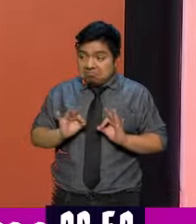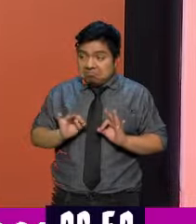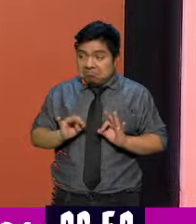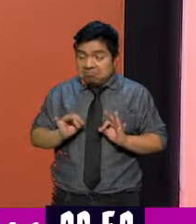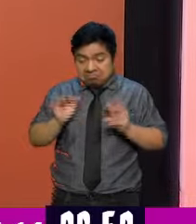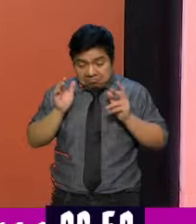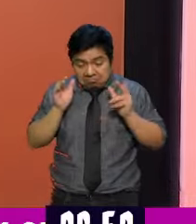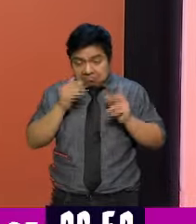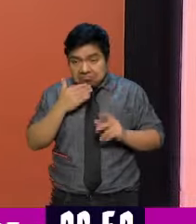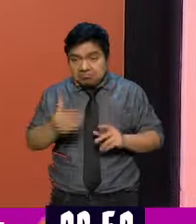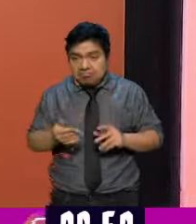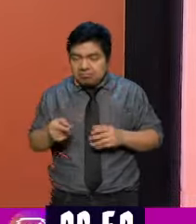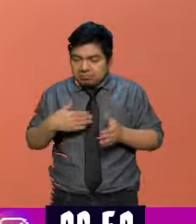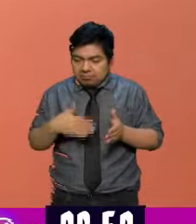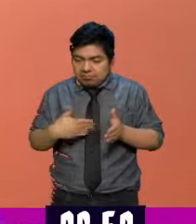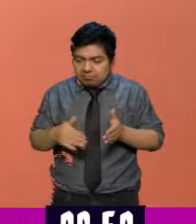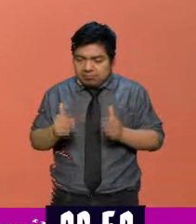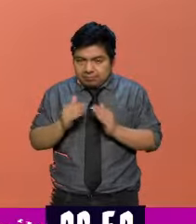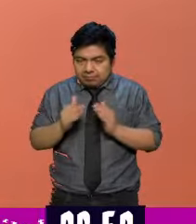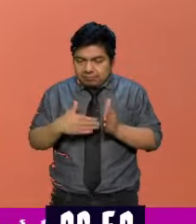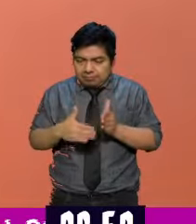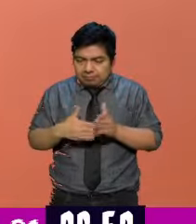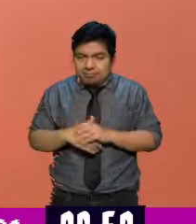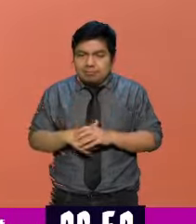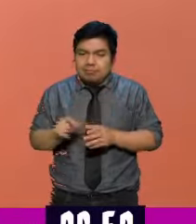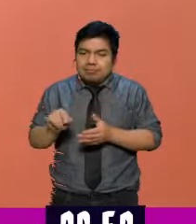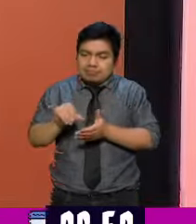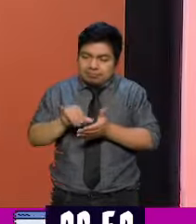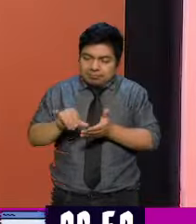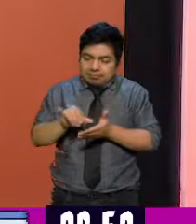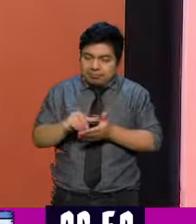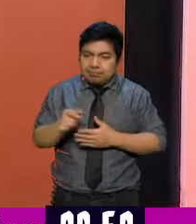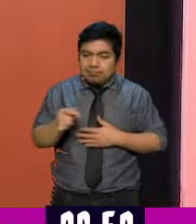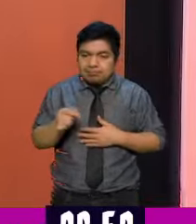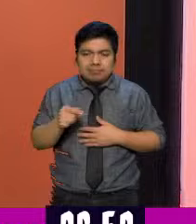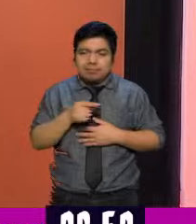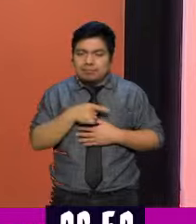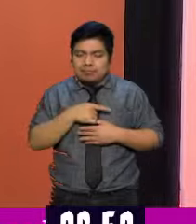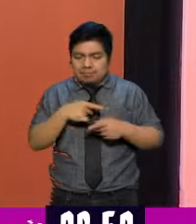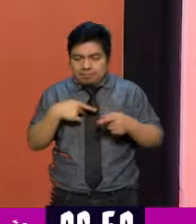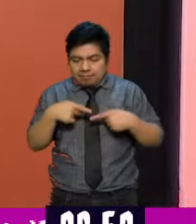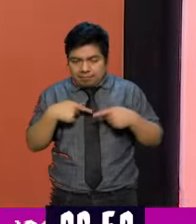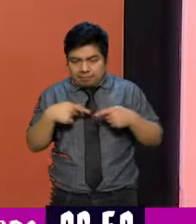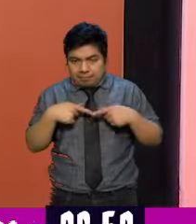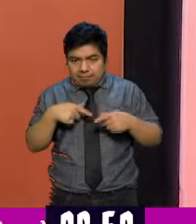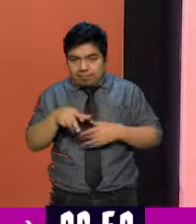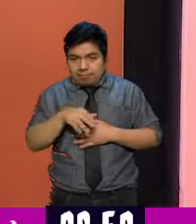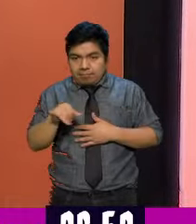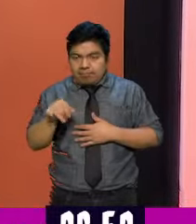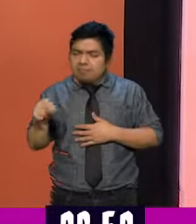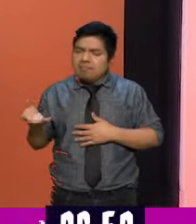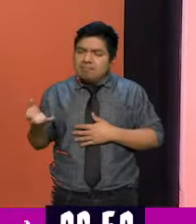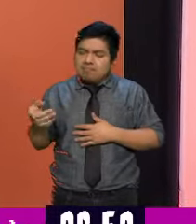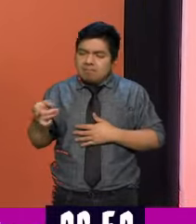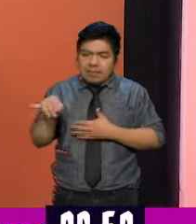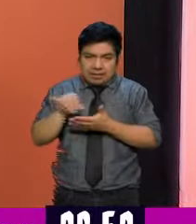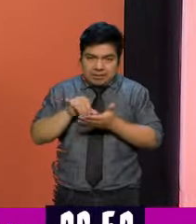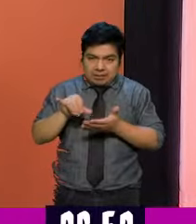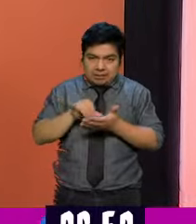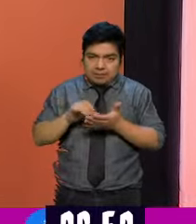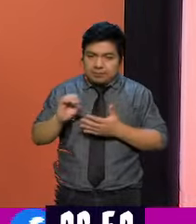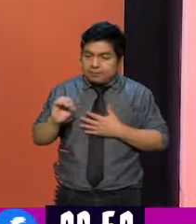ver. Él es el que cocina aceitito en su casa. Aceitito. Ok, ¿tú qué haces? Ese es para prepararlas. ¿Mandé? ¿Qué haces? Este es aceite de oliva.